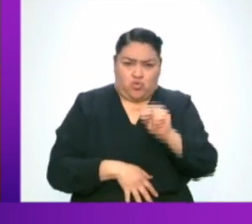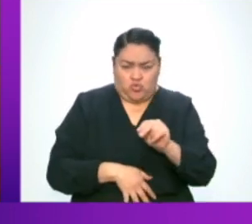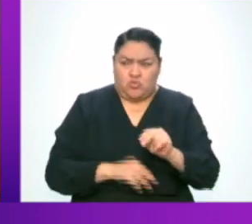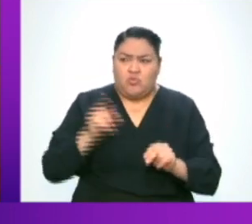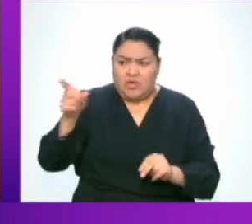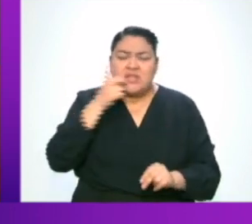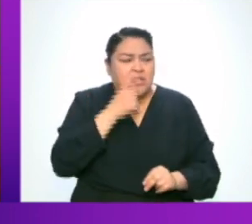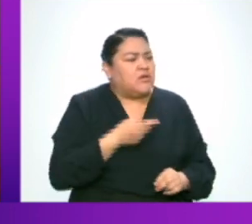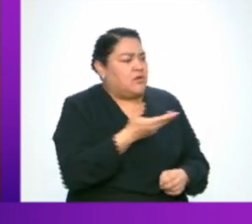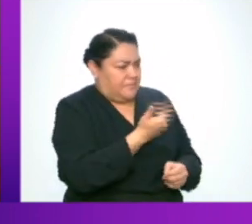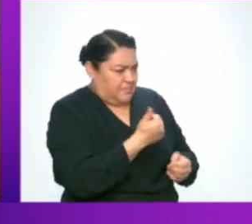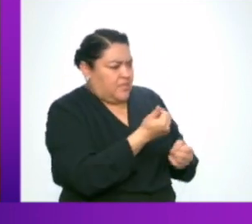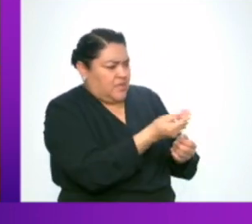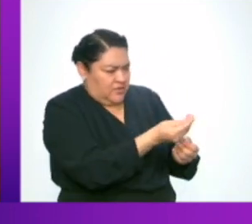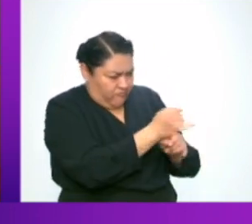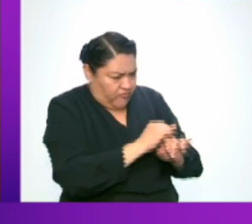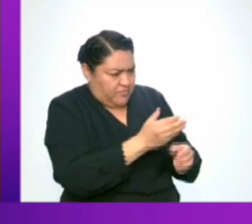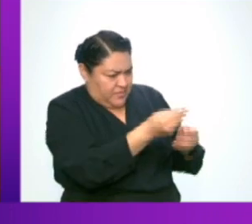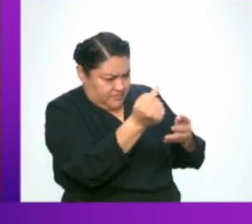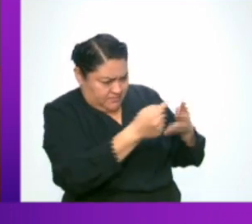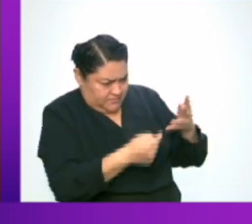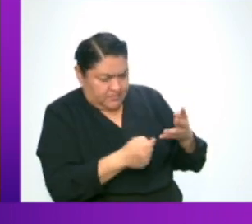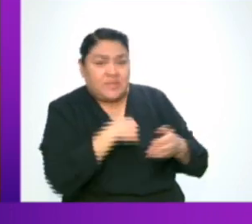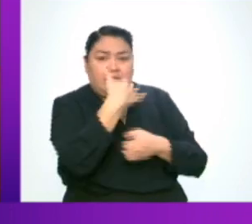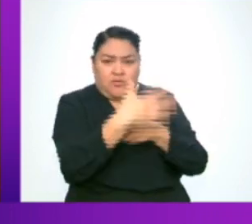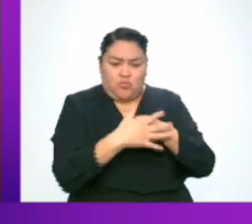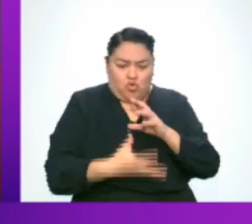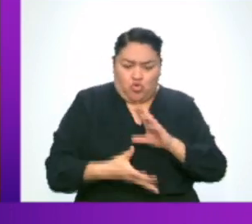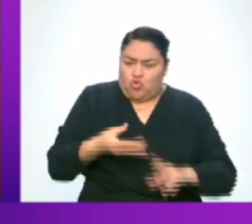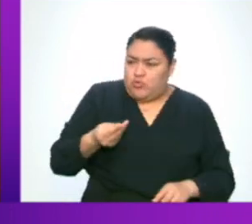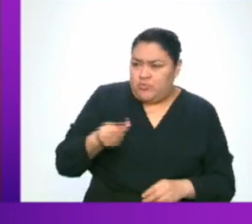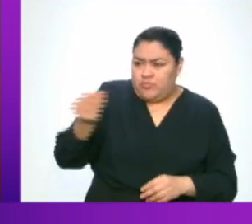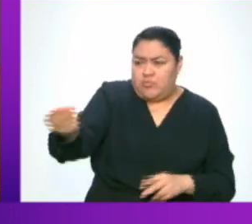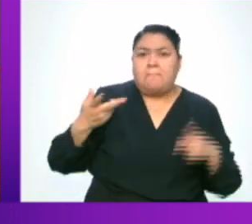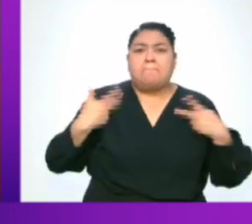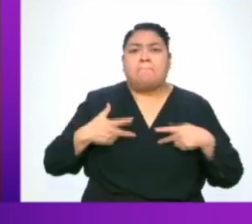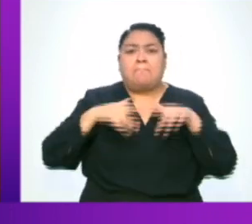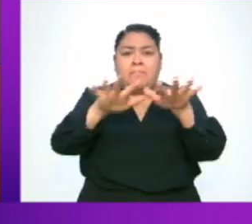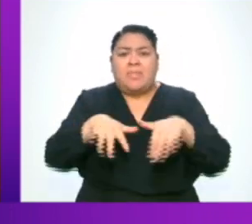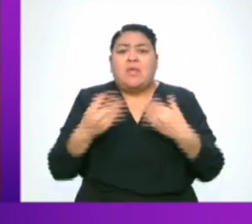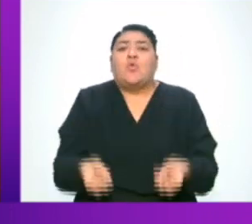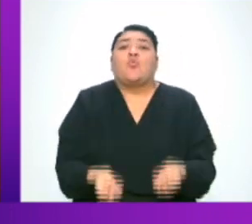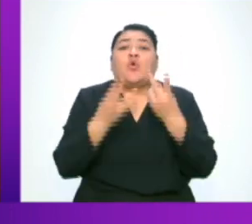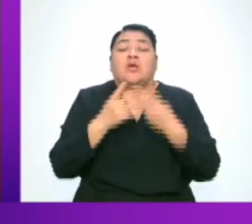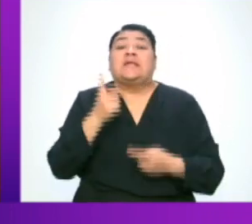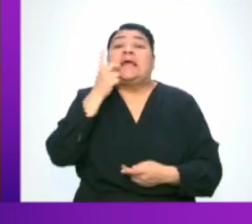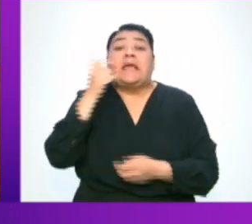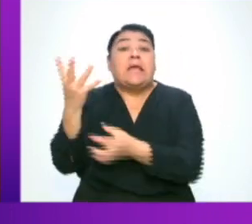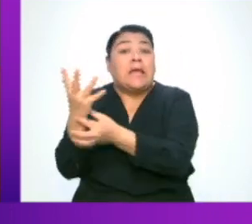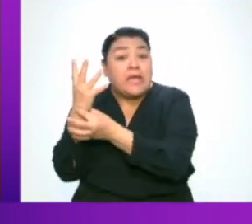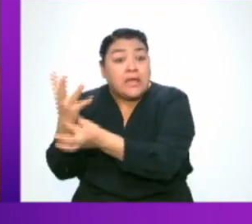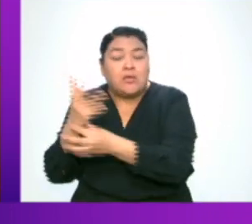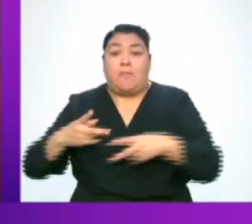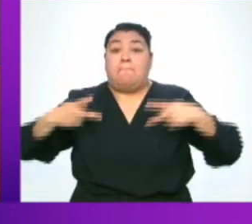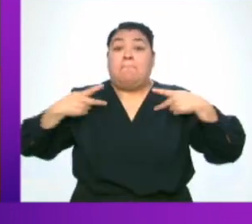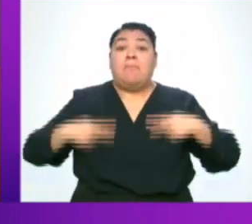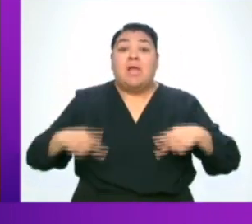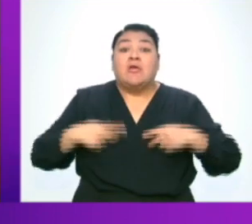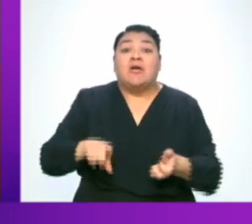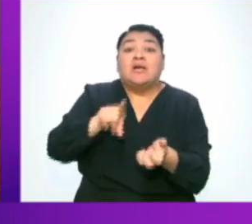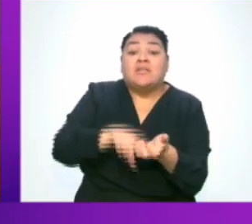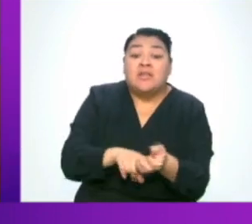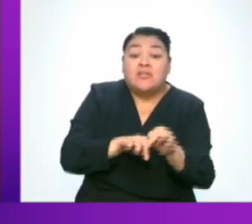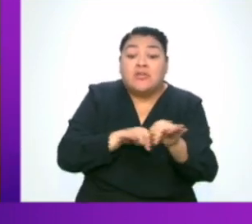algunos datos adicionales que se los vamos a hacer llegar respecto al personal lo dijo textualmente el personal del